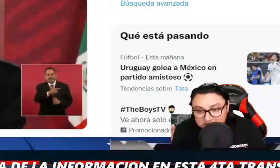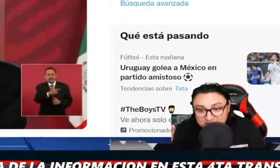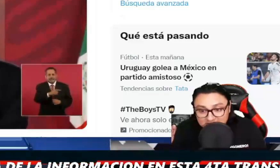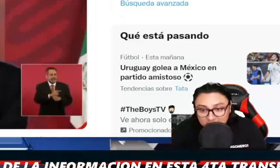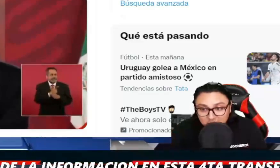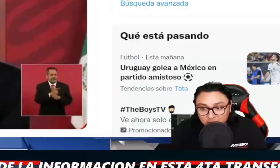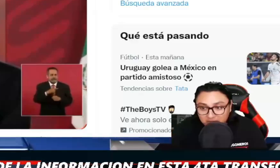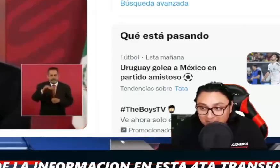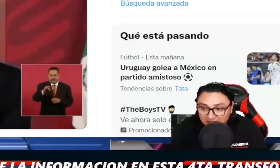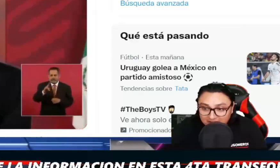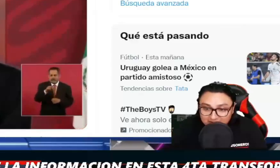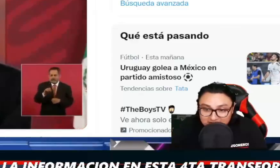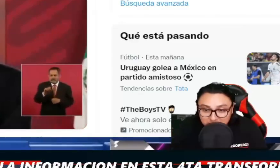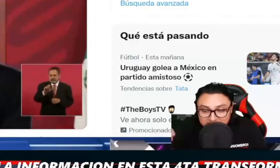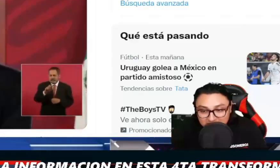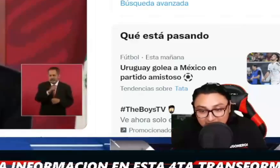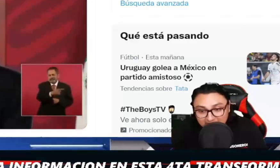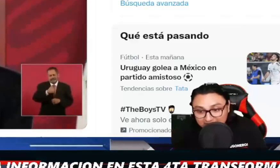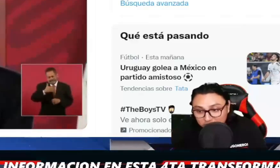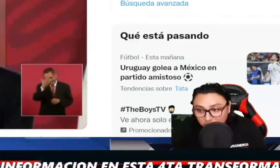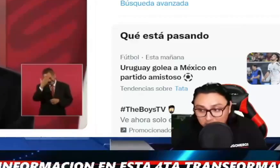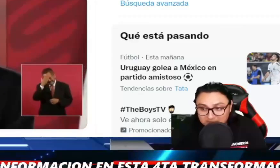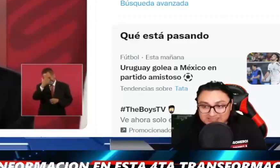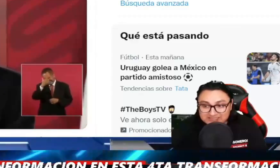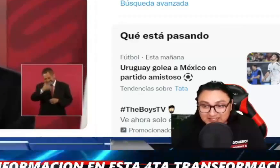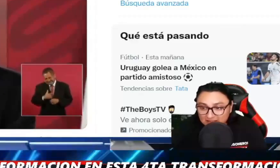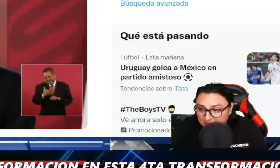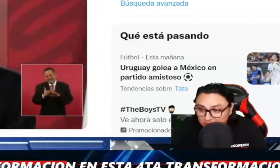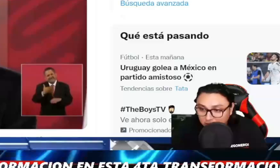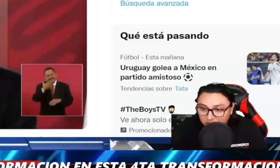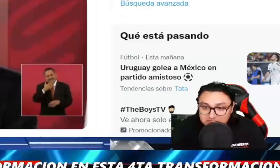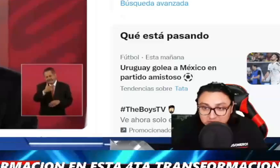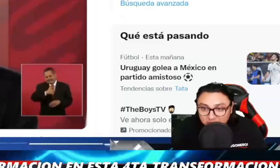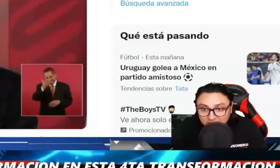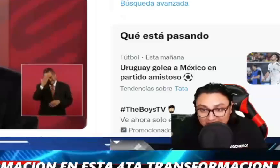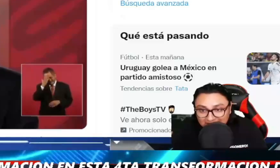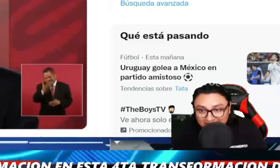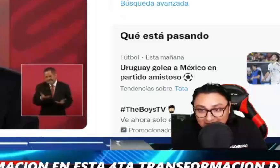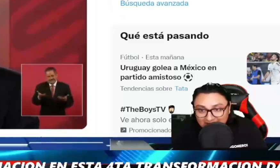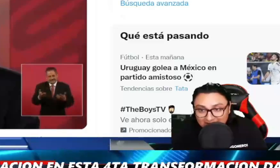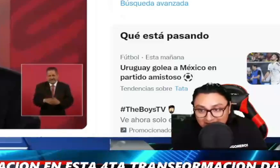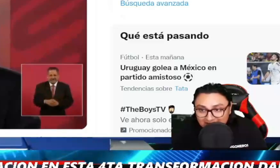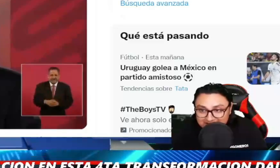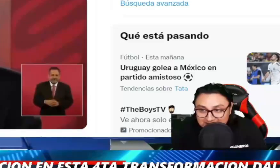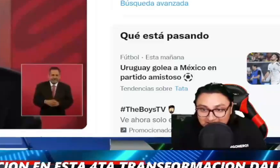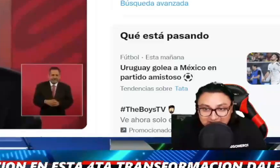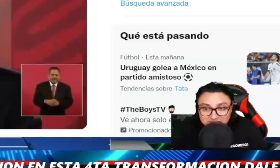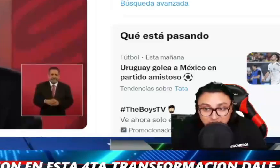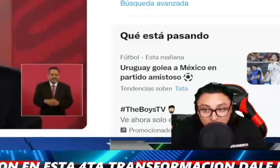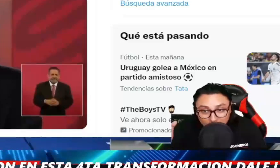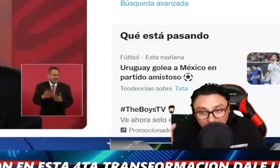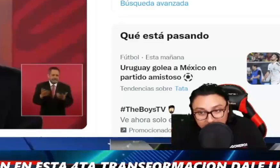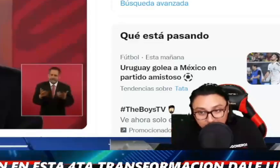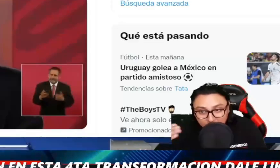mandato, mi sexenio, porque ya después en la edad uno empieza a hacer el ridículo y es mejor no declarar nada acerca de